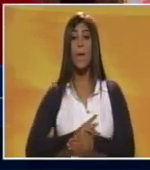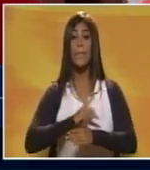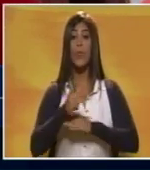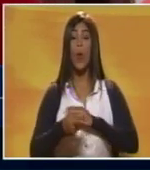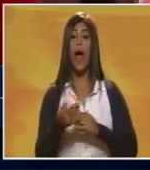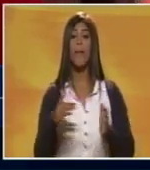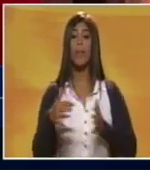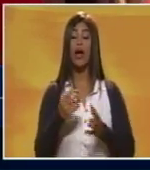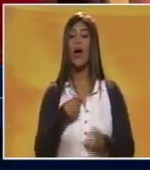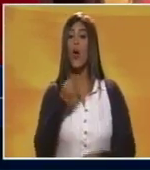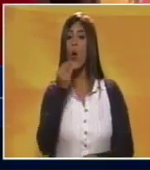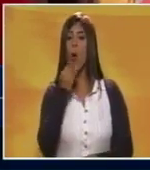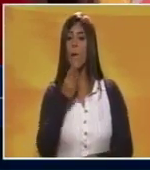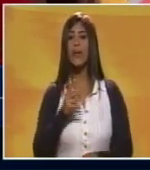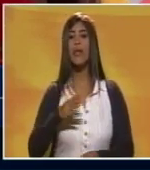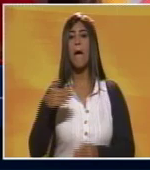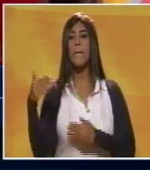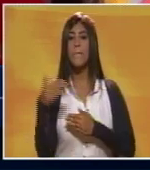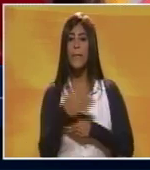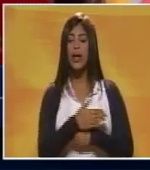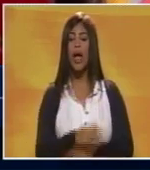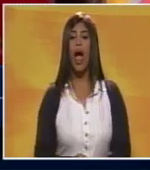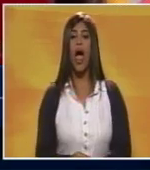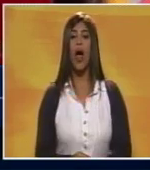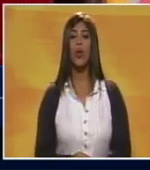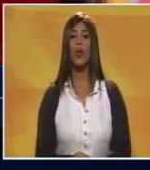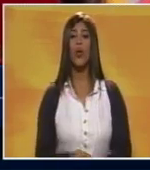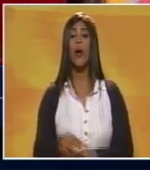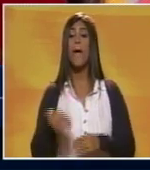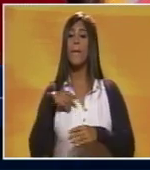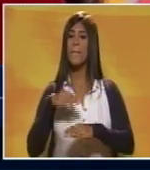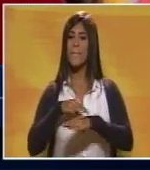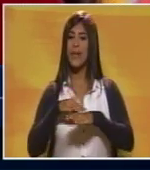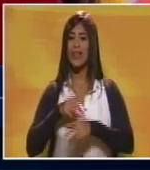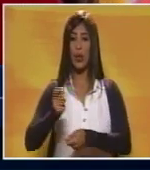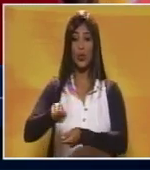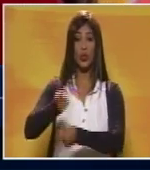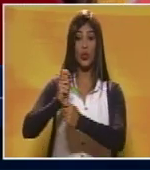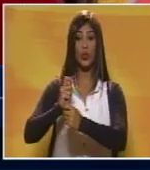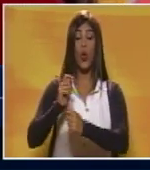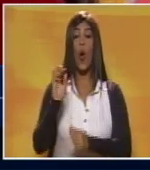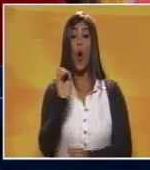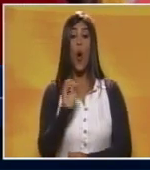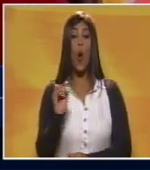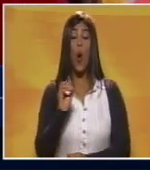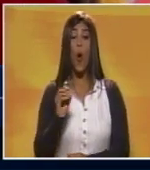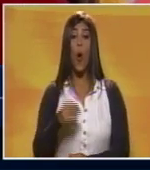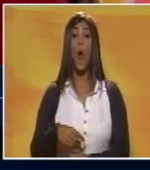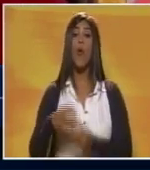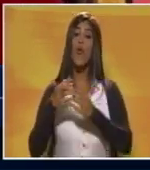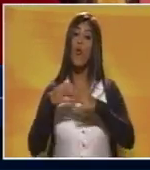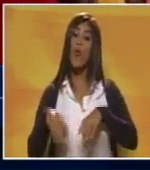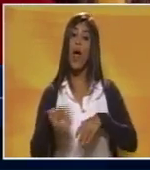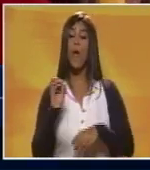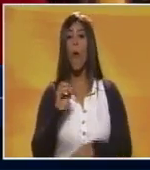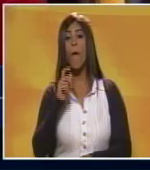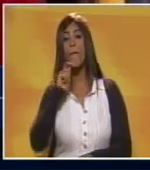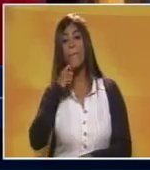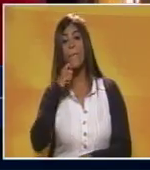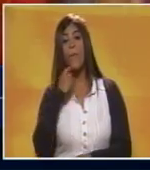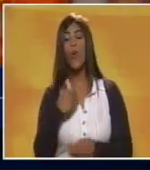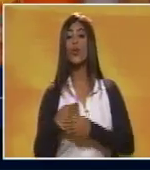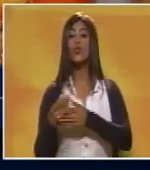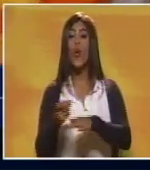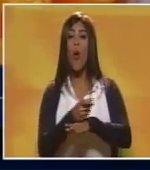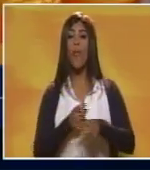de abastecimiento de proteínas, ya sea de pescado con el Ministerio de Pesca o de proteína con huevos o pollo, que lo estamos desarrollando